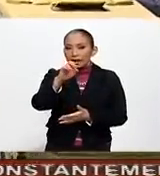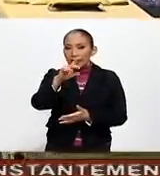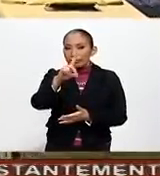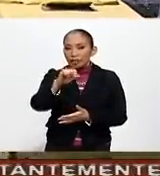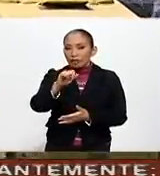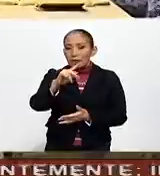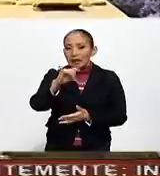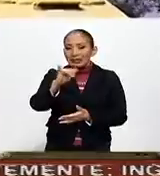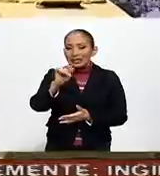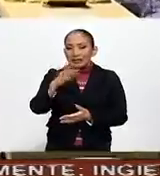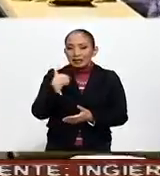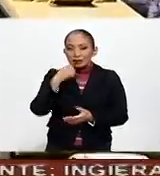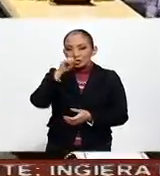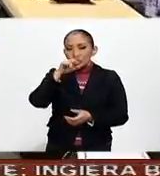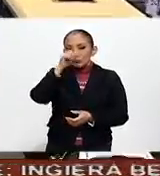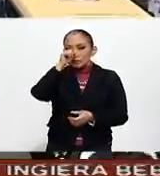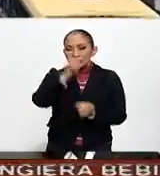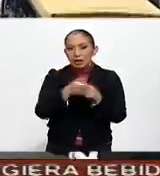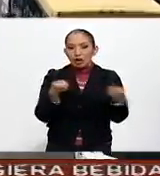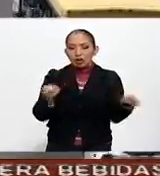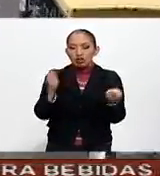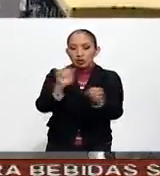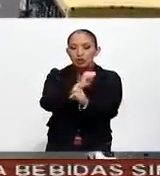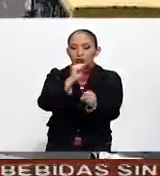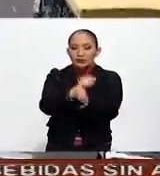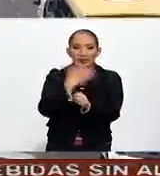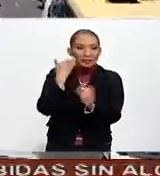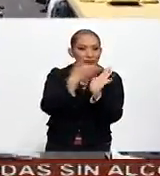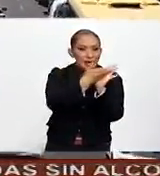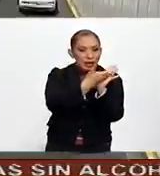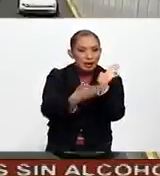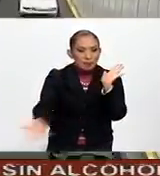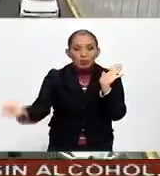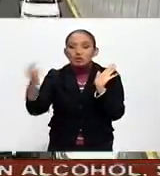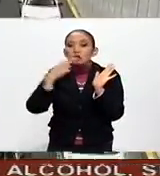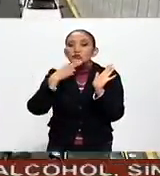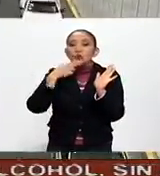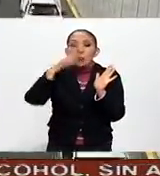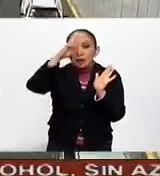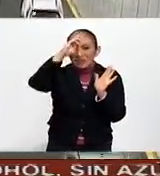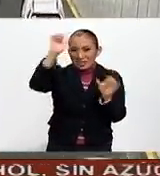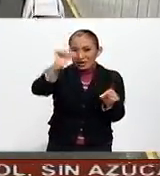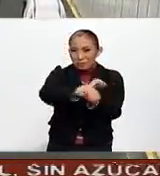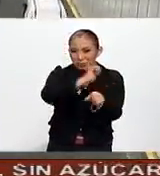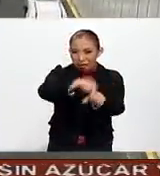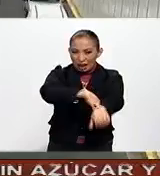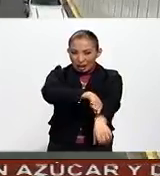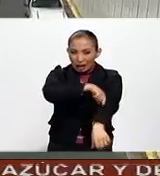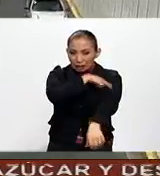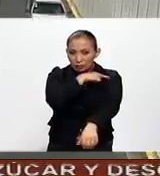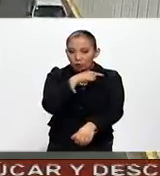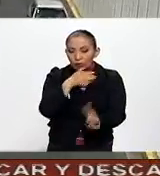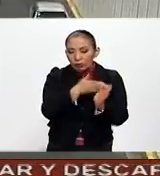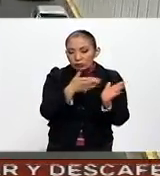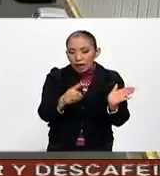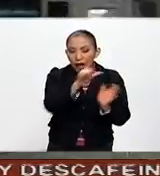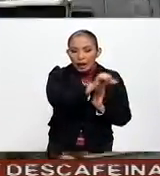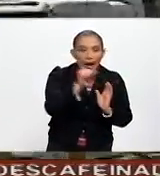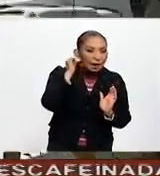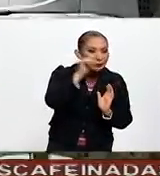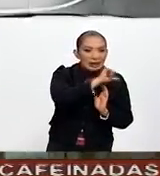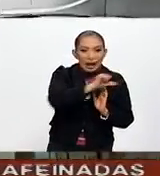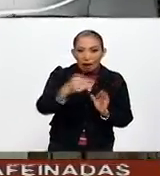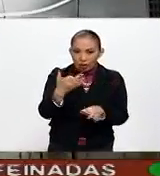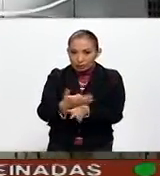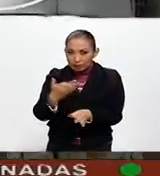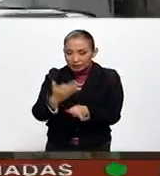Martínez, subsecretario de Control de Tránsito, informó que durante el periodo en que se aplicó el Hoy No Circula ampliado, es decir, de abril a la